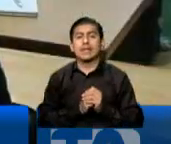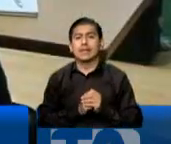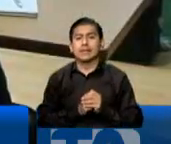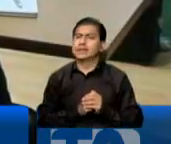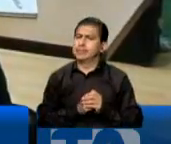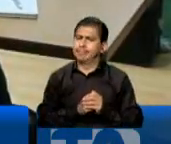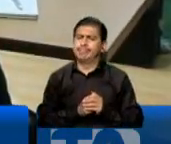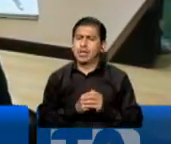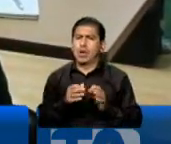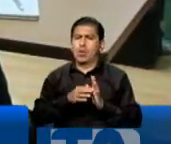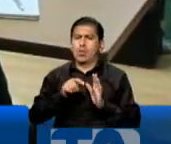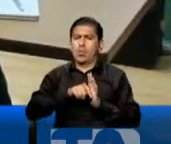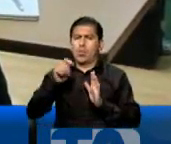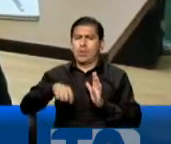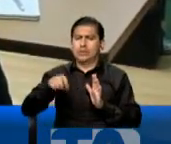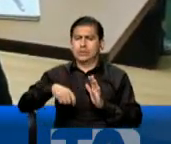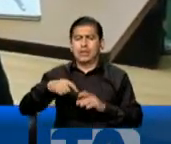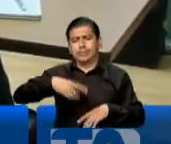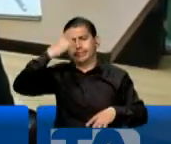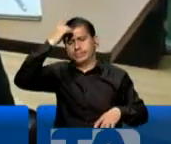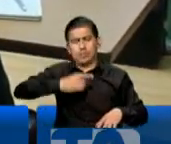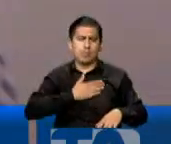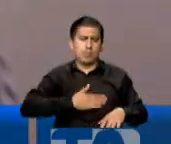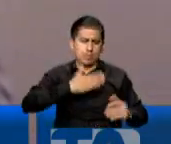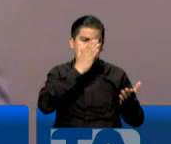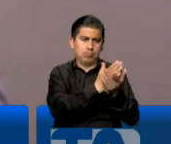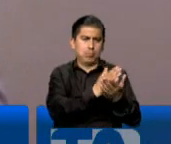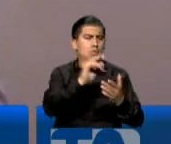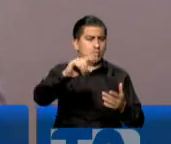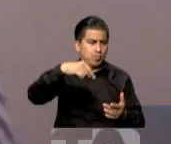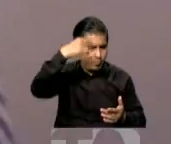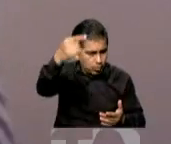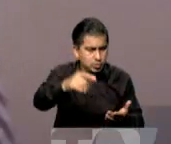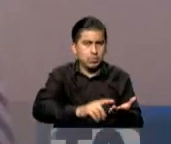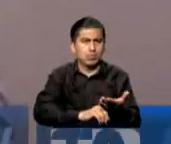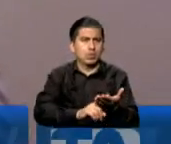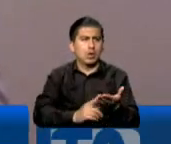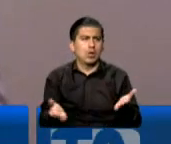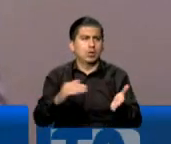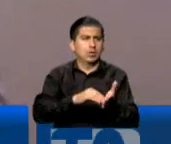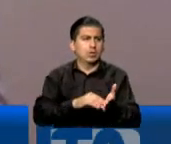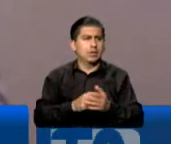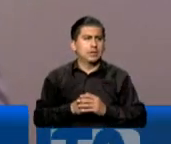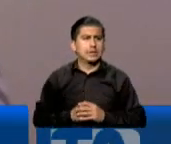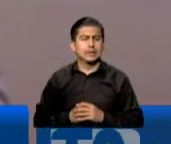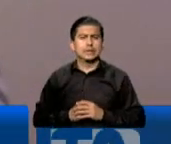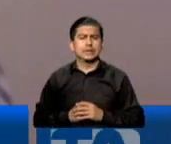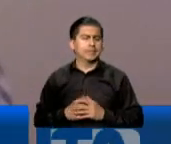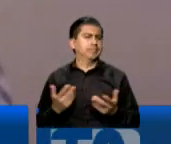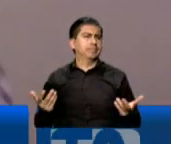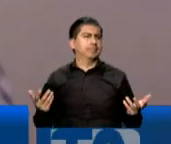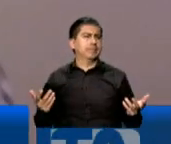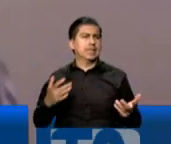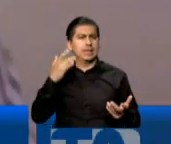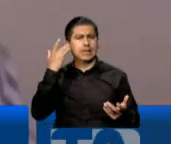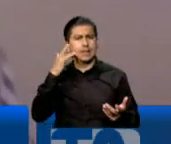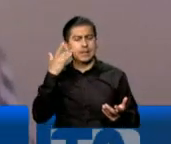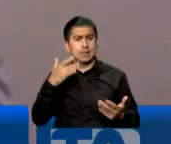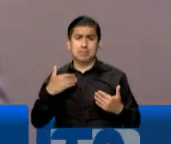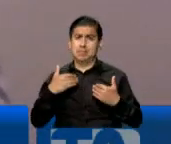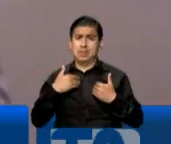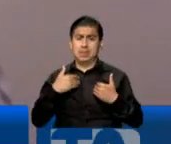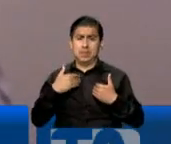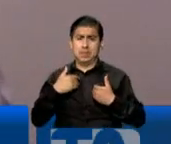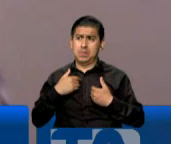de forma oportuna la fecha y hora para su reinstalación. Es realmente inexplicable, porque nosotros, que somos la última